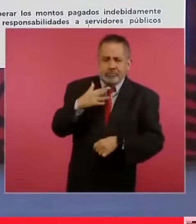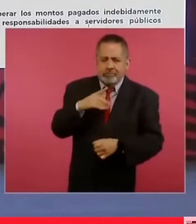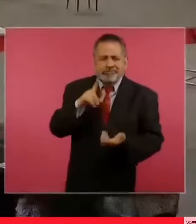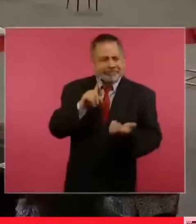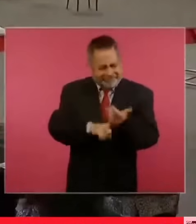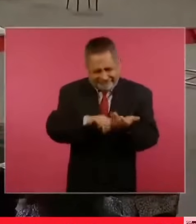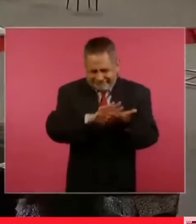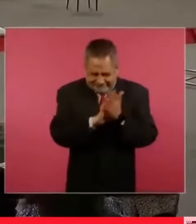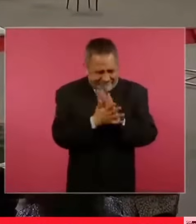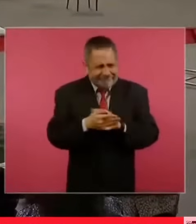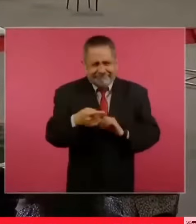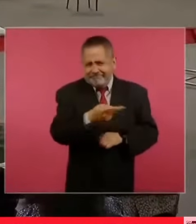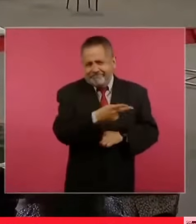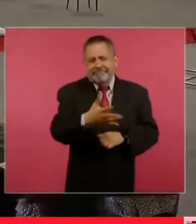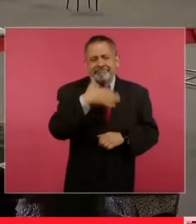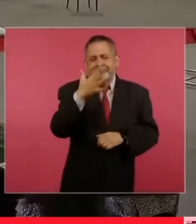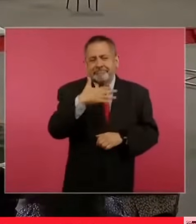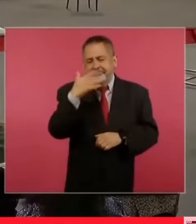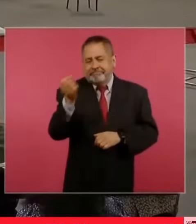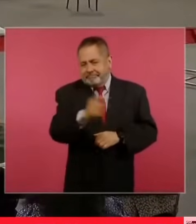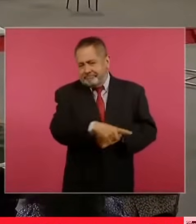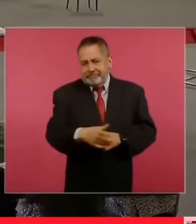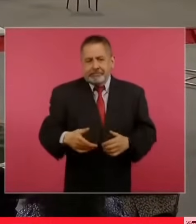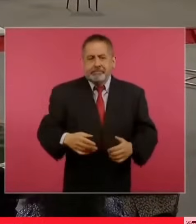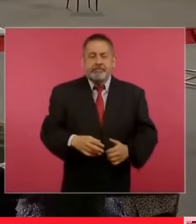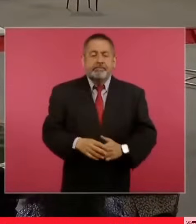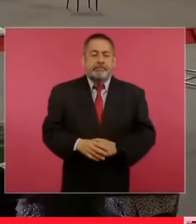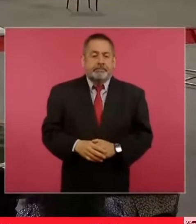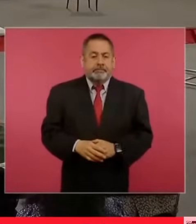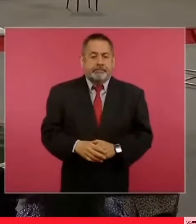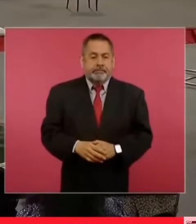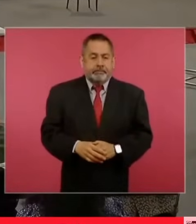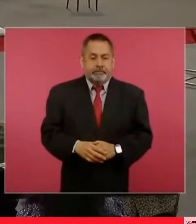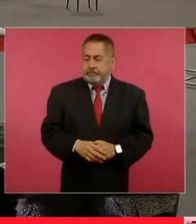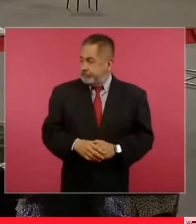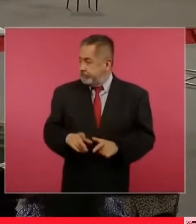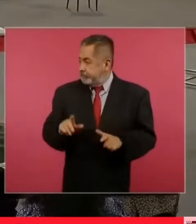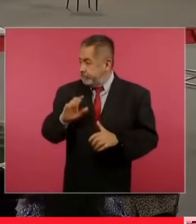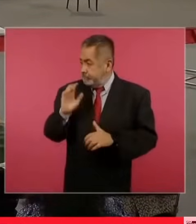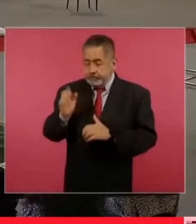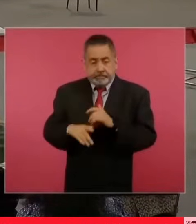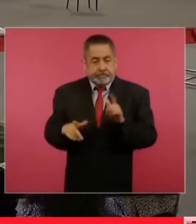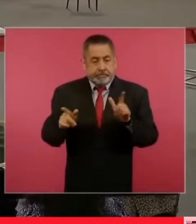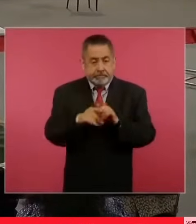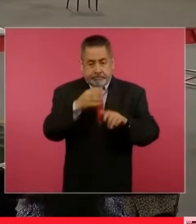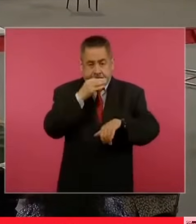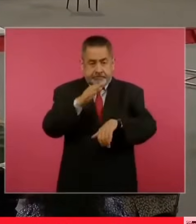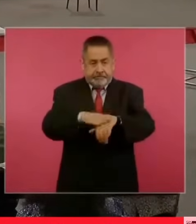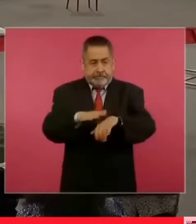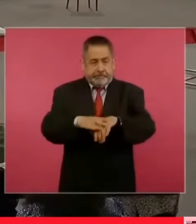favor de la corrupción. Con esto concluiríamos, creo, no sé si llega alguna otra.